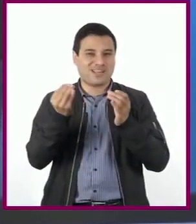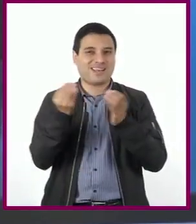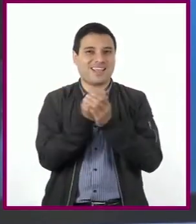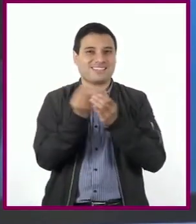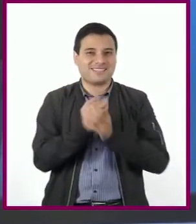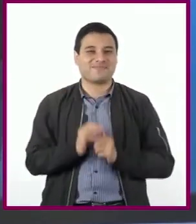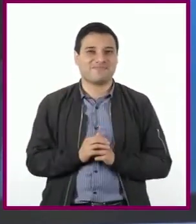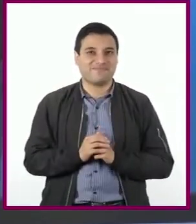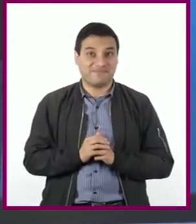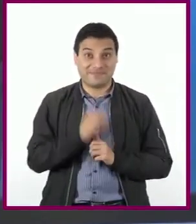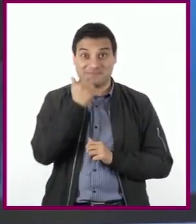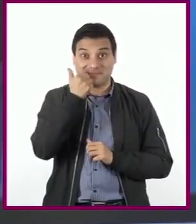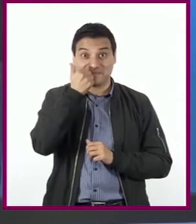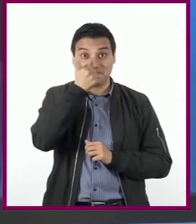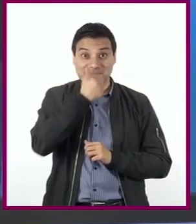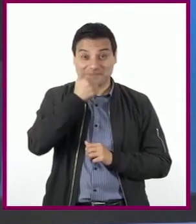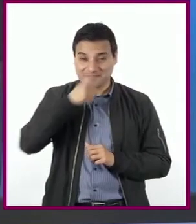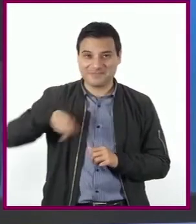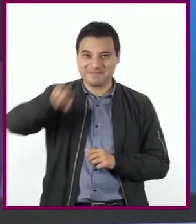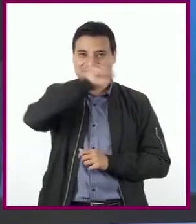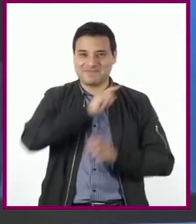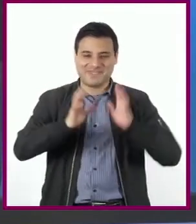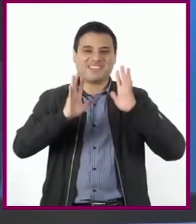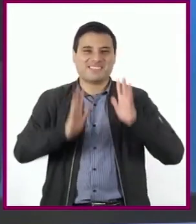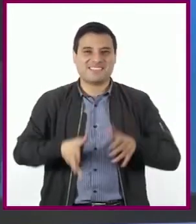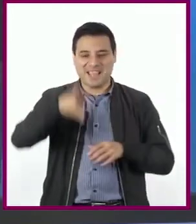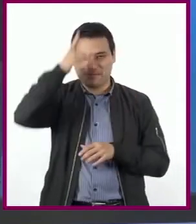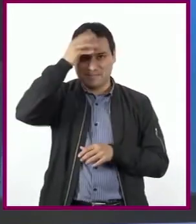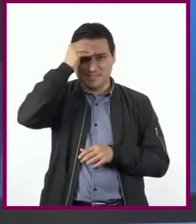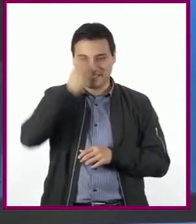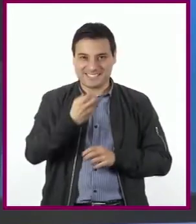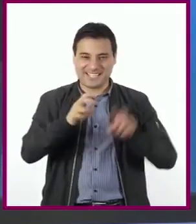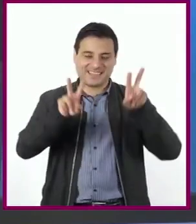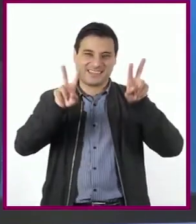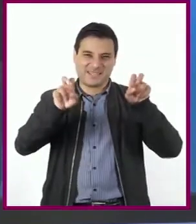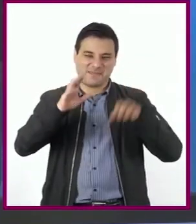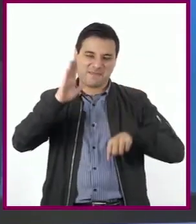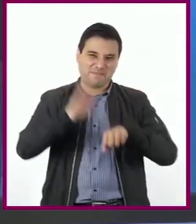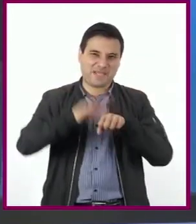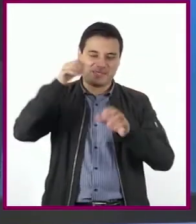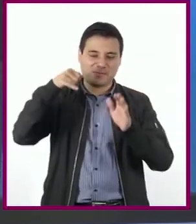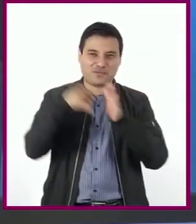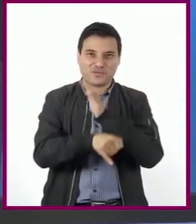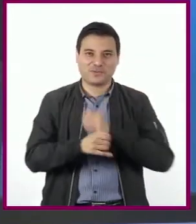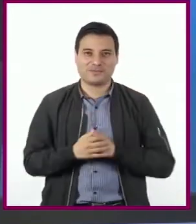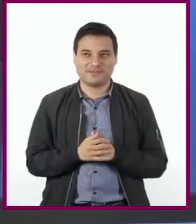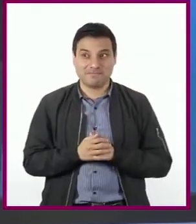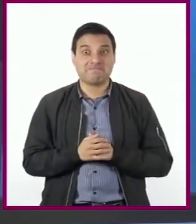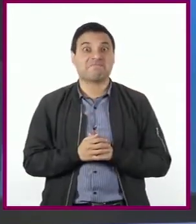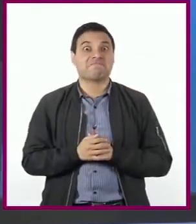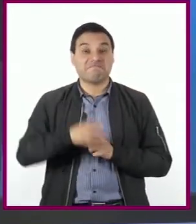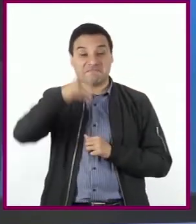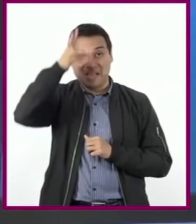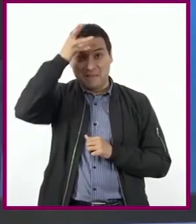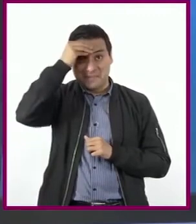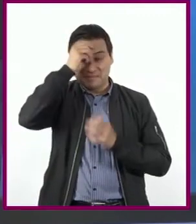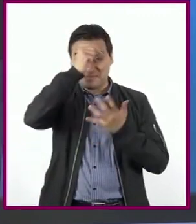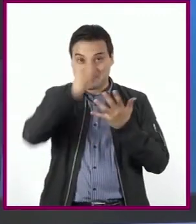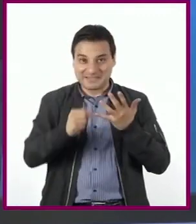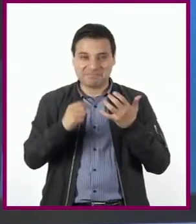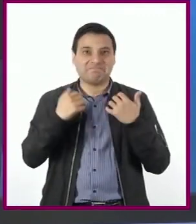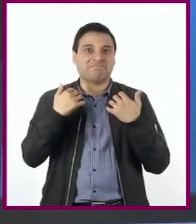que nuestras alumnas y alumnos aprenderán más sobre ello. Vaya que hemos aprendido sobre las formas